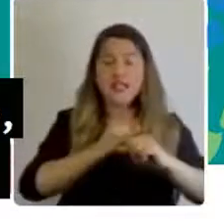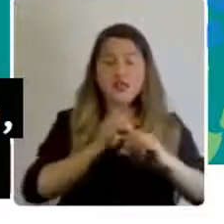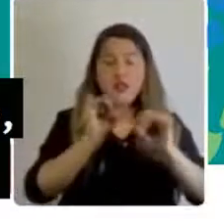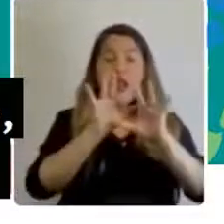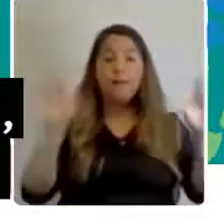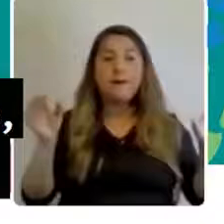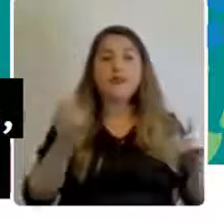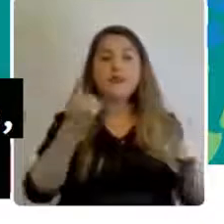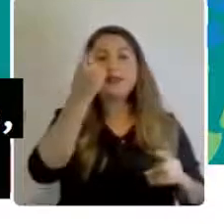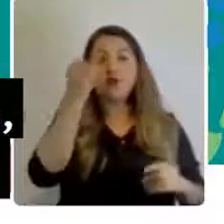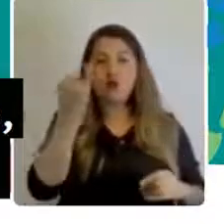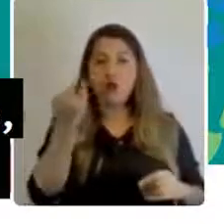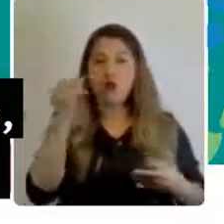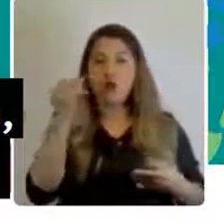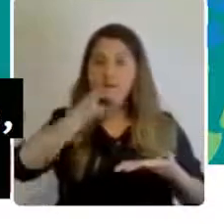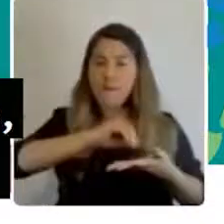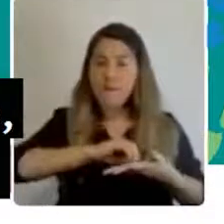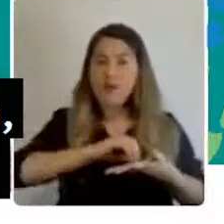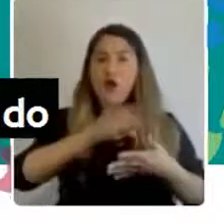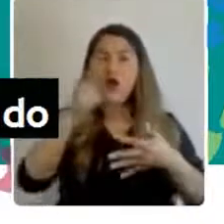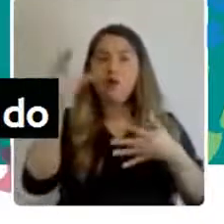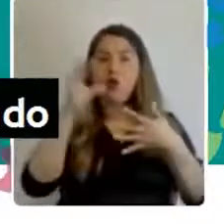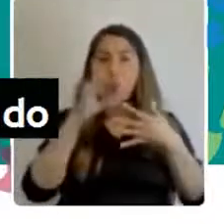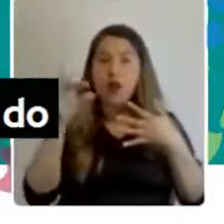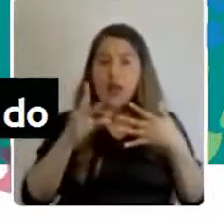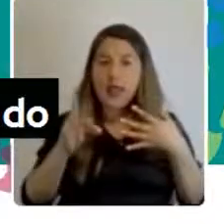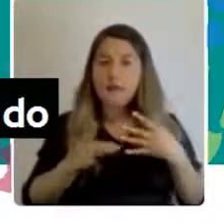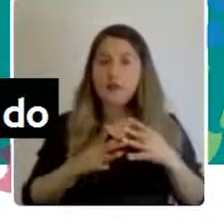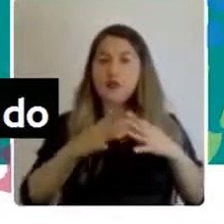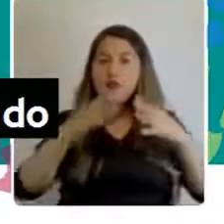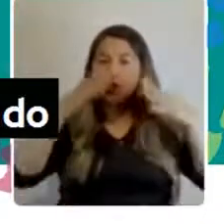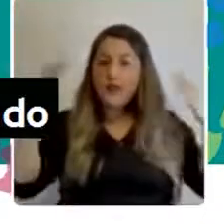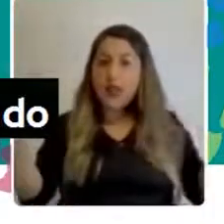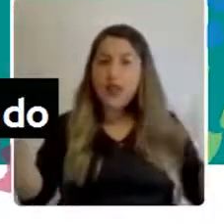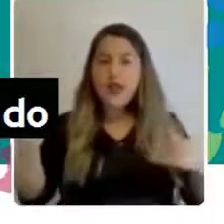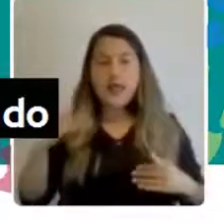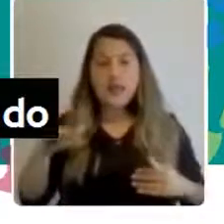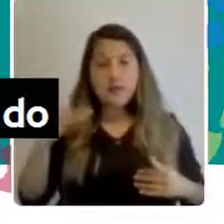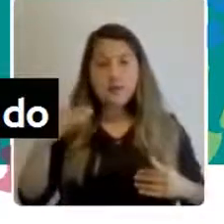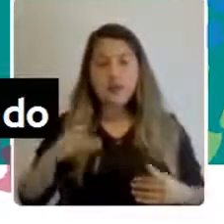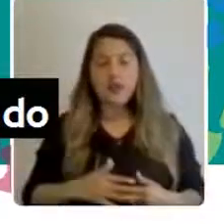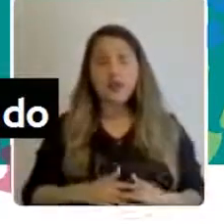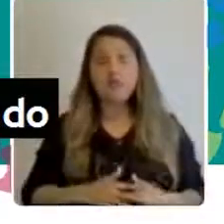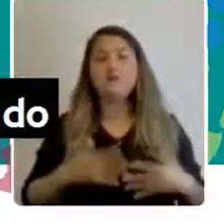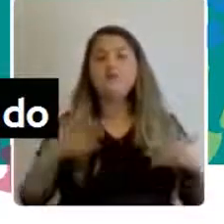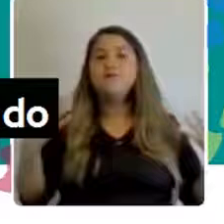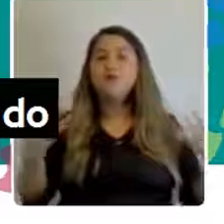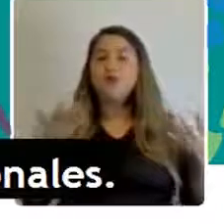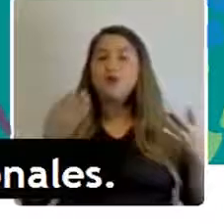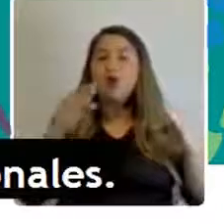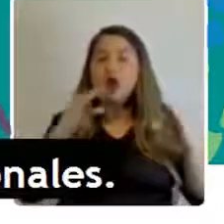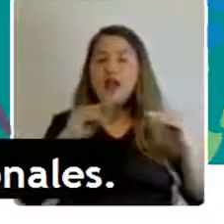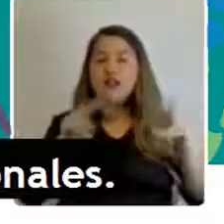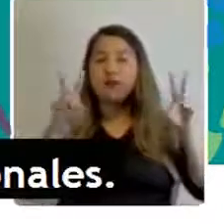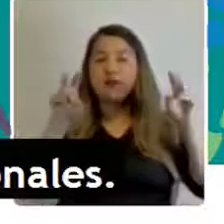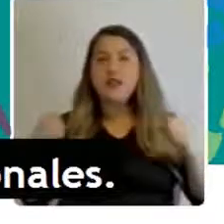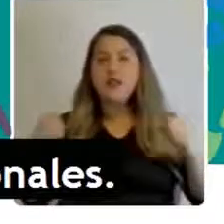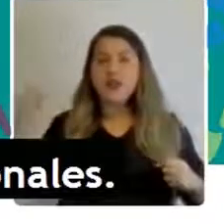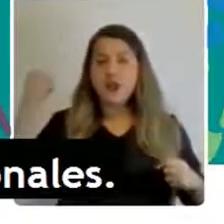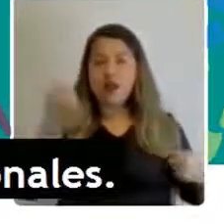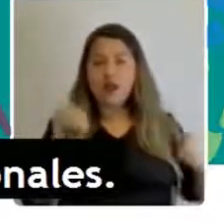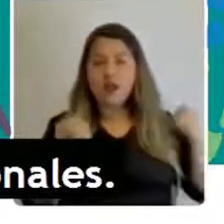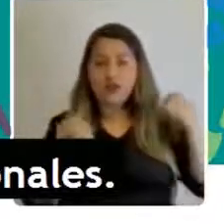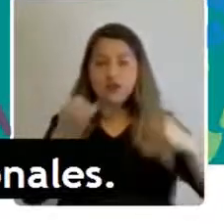primer conversatorio, como un elemento tan importante. Y precisamente, como estamos hablando de colaboración internacional, vamos a nuestros